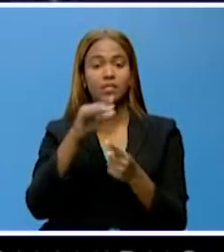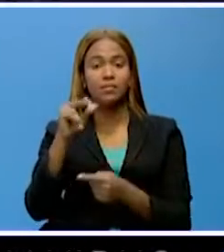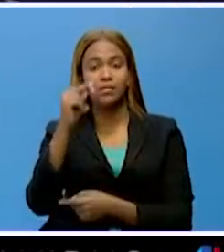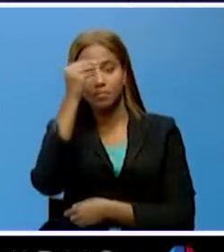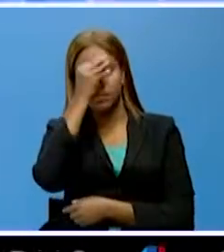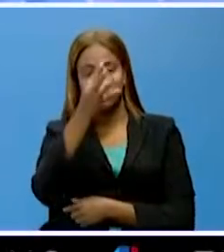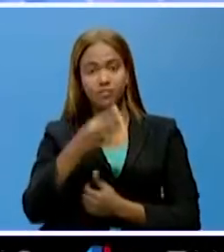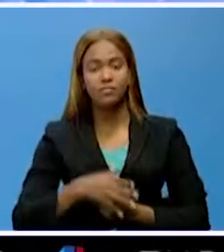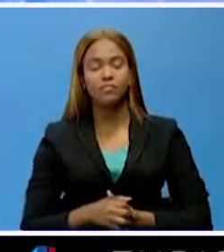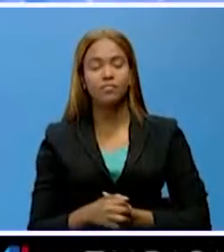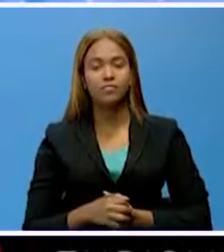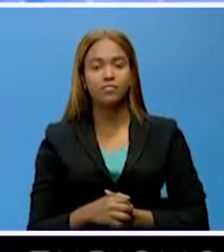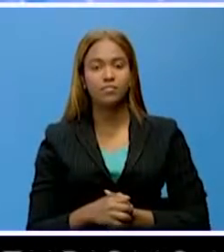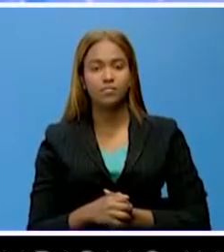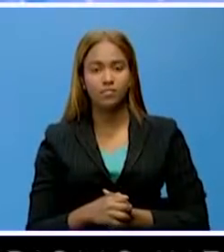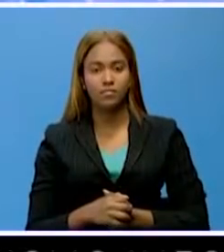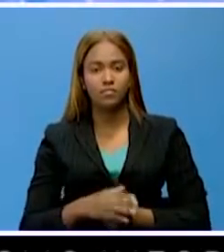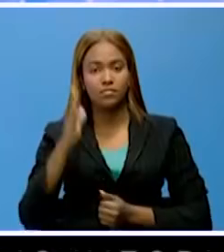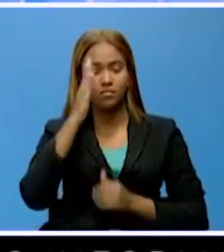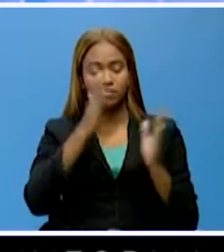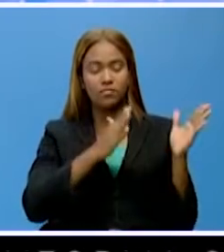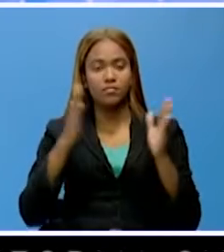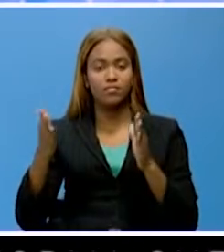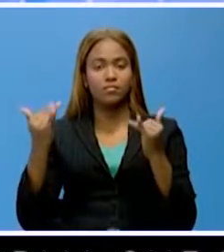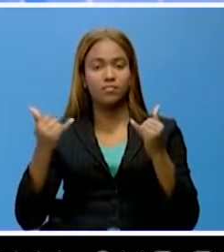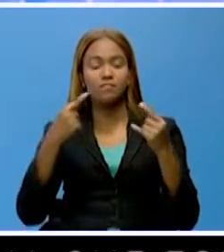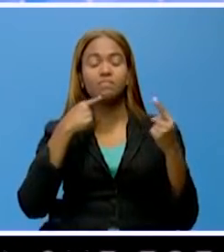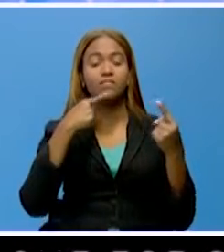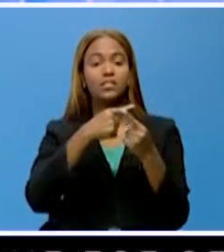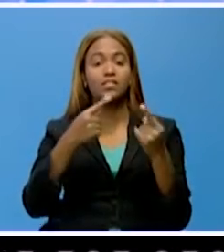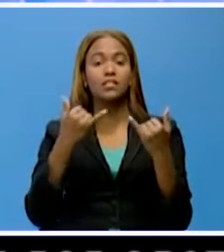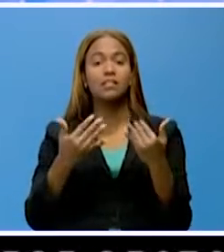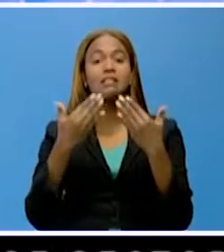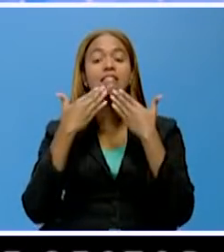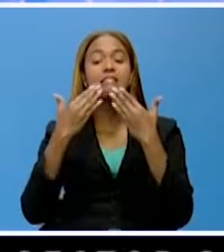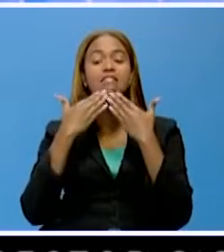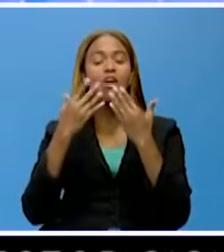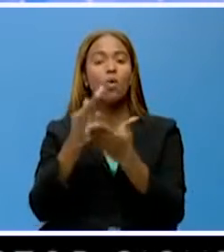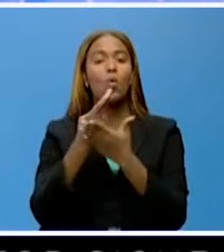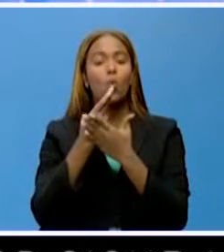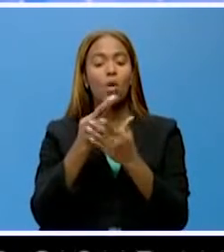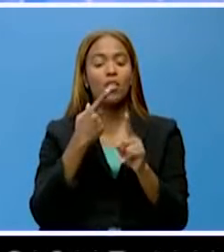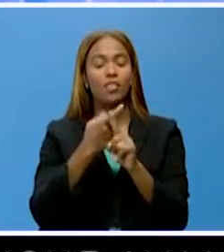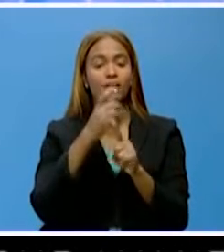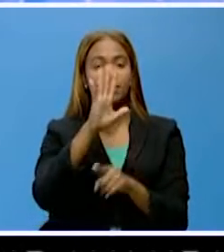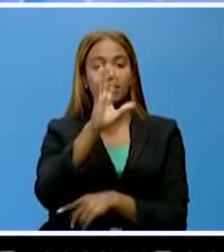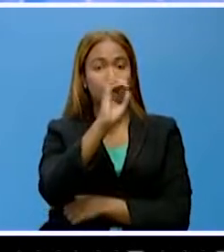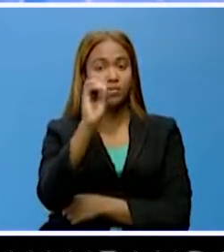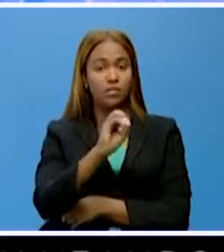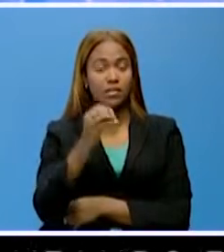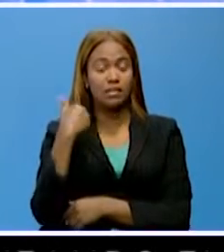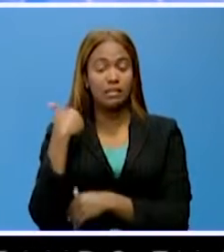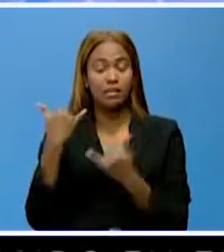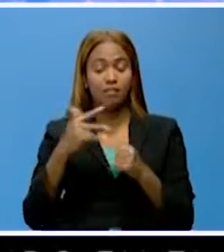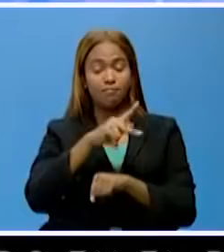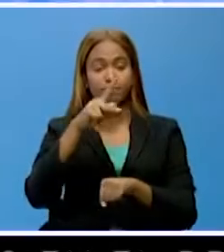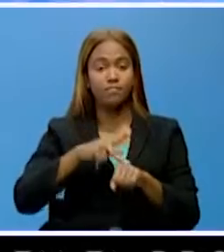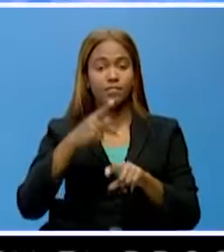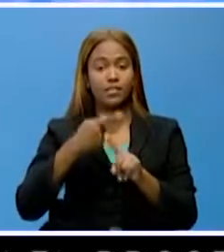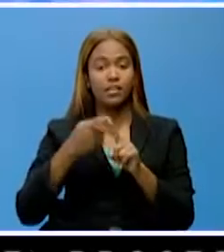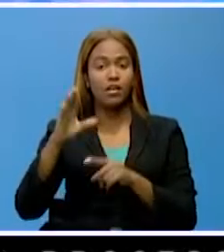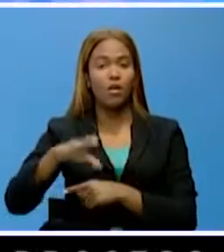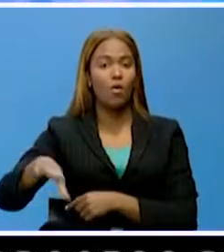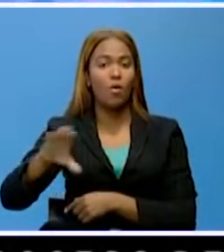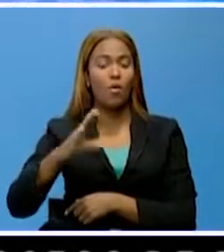Aybar. Vamos a cambiar de nota y es que gracias a los recursos del 5% que recibe la provincia Sánchez